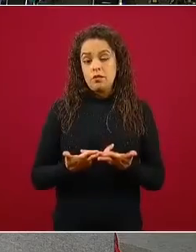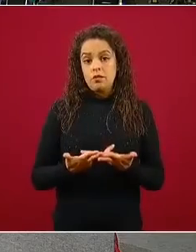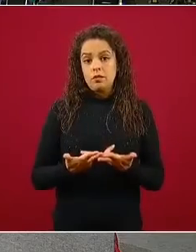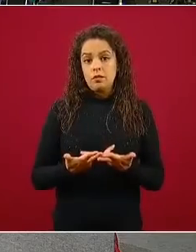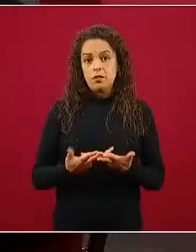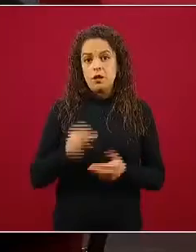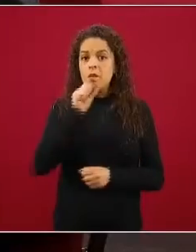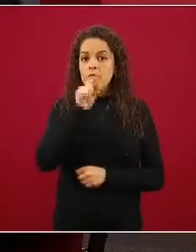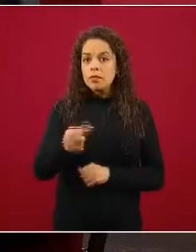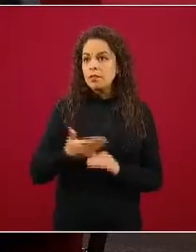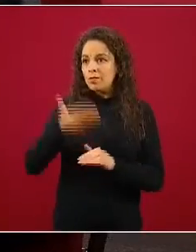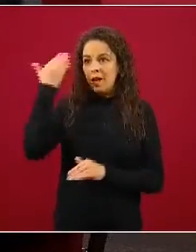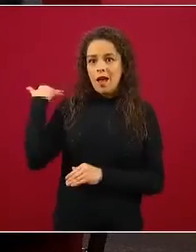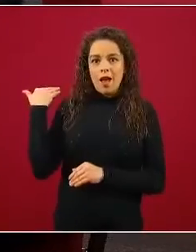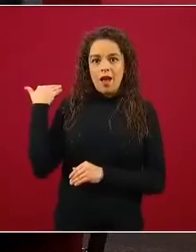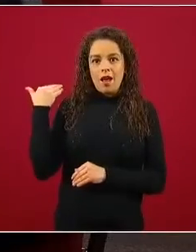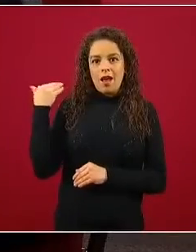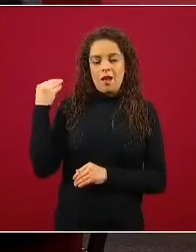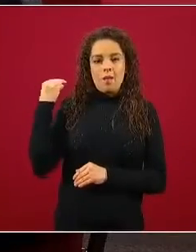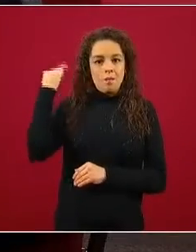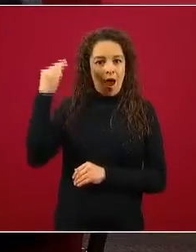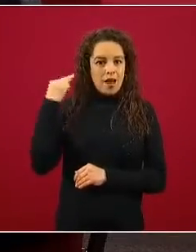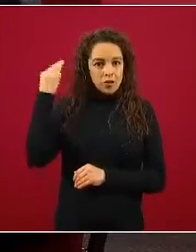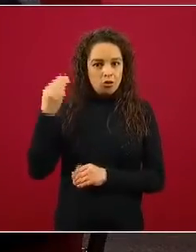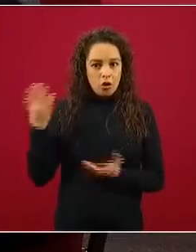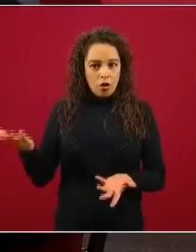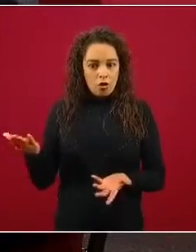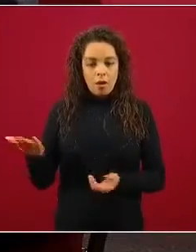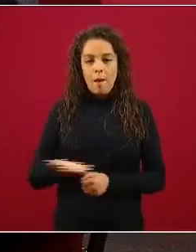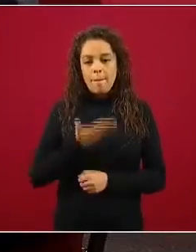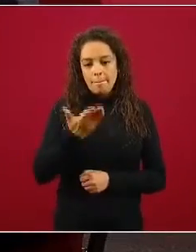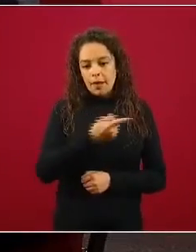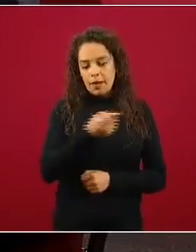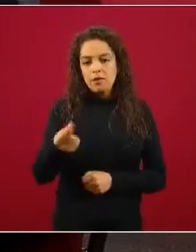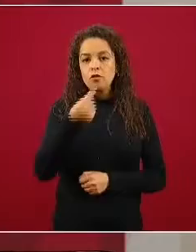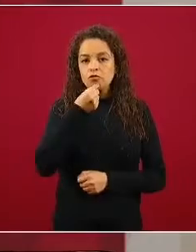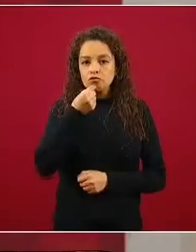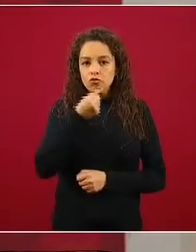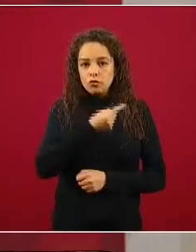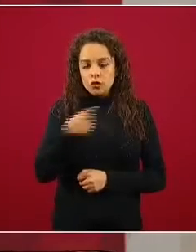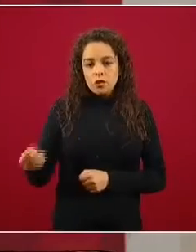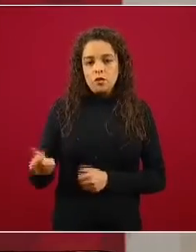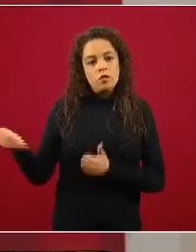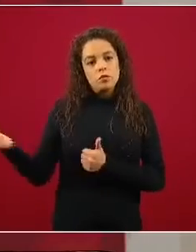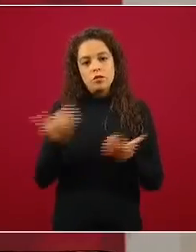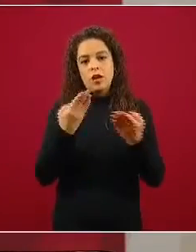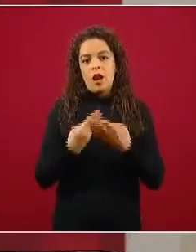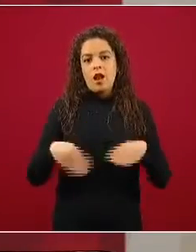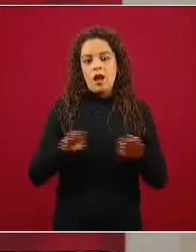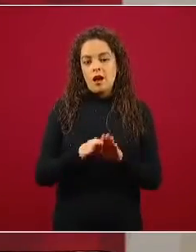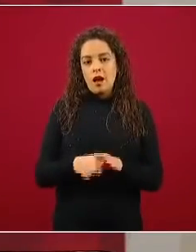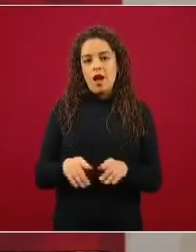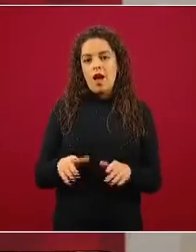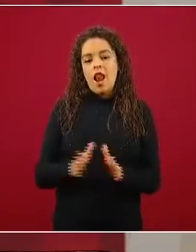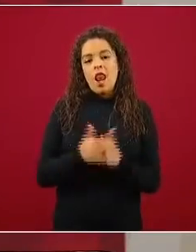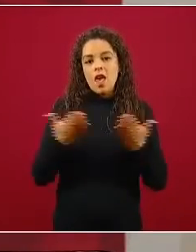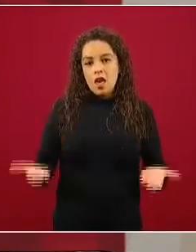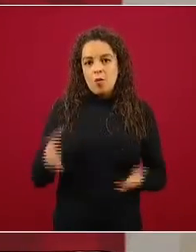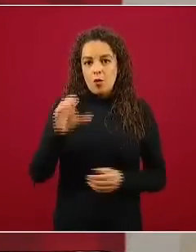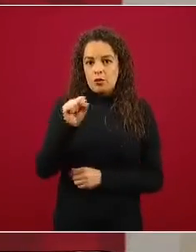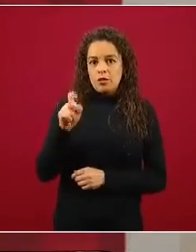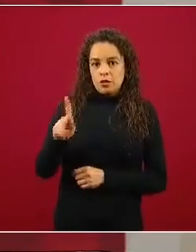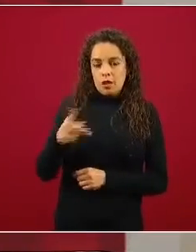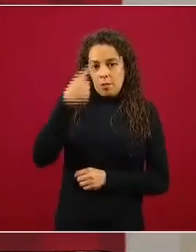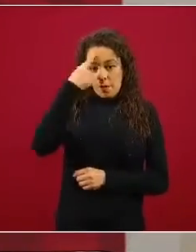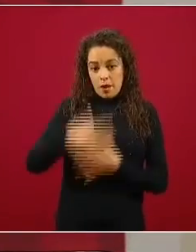en el receso de marzo, les pedirían a los niños y niñas que se lleven sus libros de texto a la casa y puedan tener